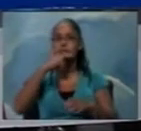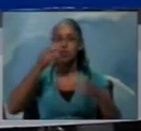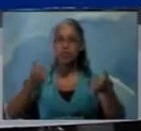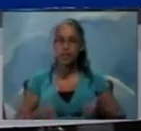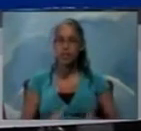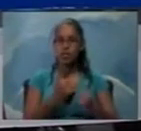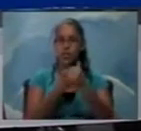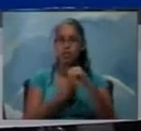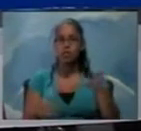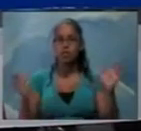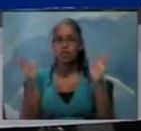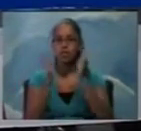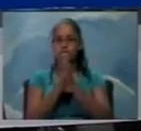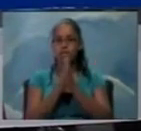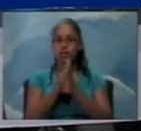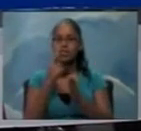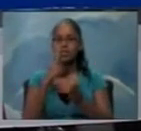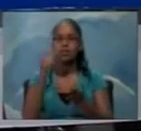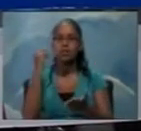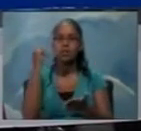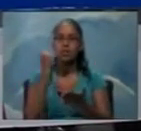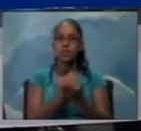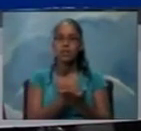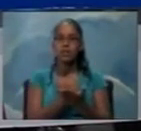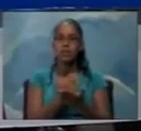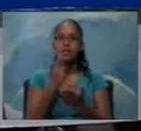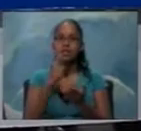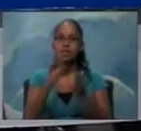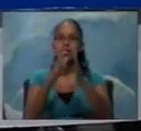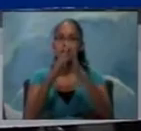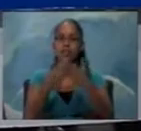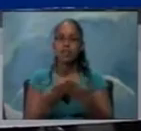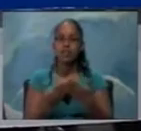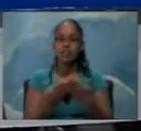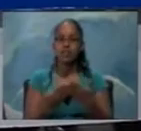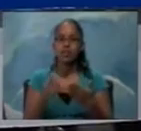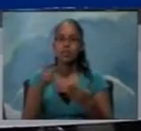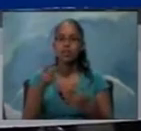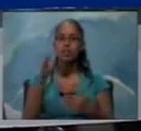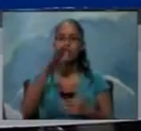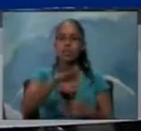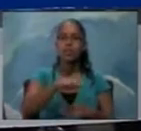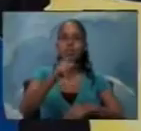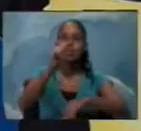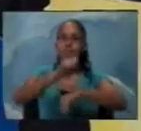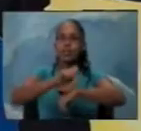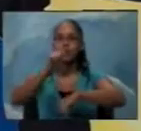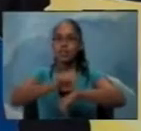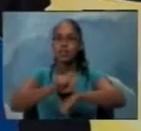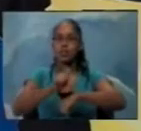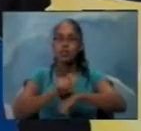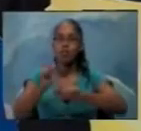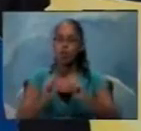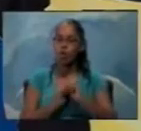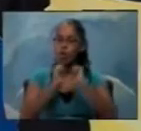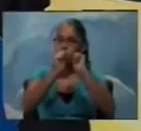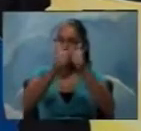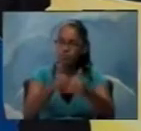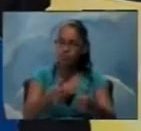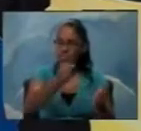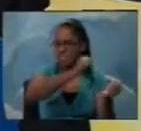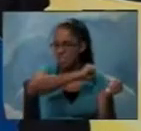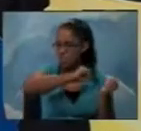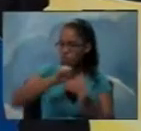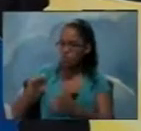Espíritu Santo. Y decimos, amén. Dice la Escritura, y entrando en el templo comenzó a echar fuera a todos